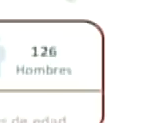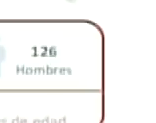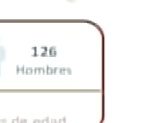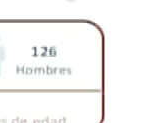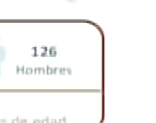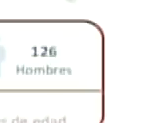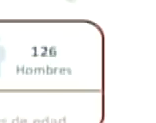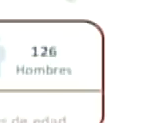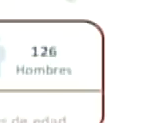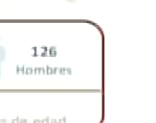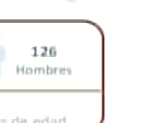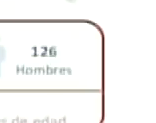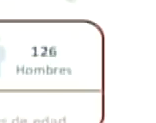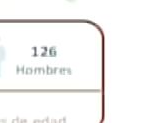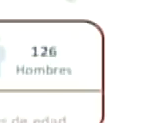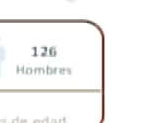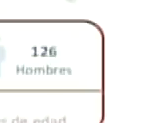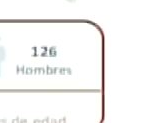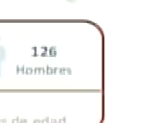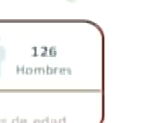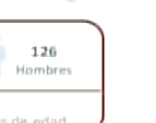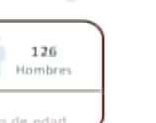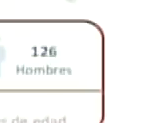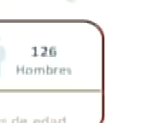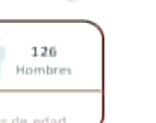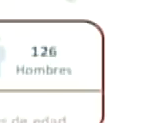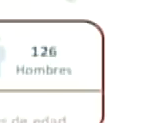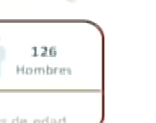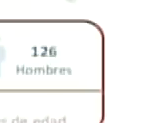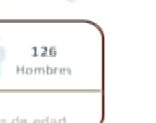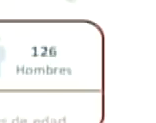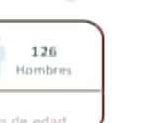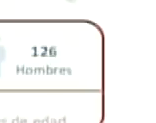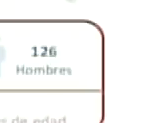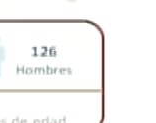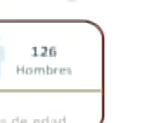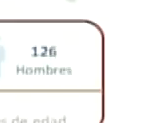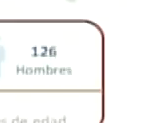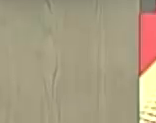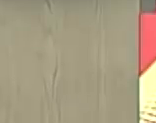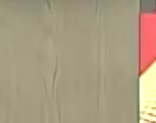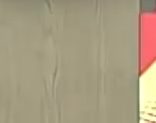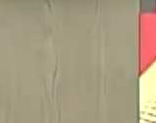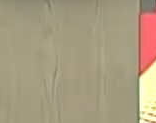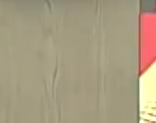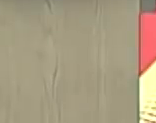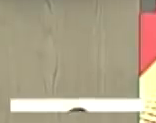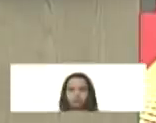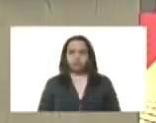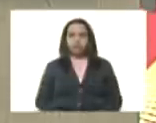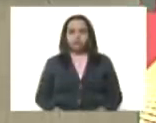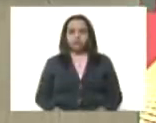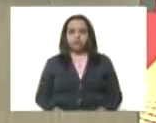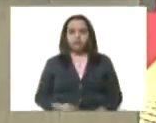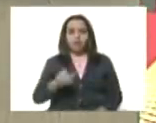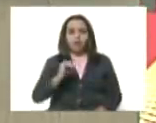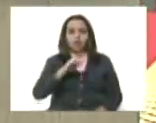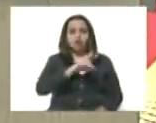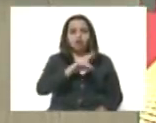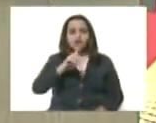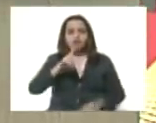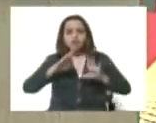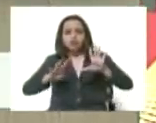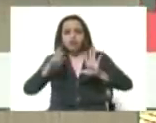Amazonas, 1 en Aragua y 1 en Trujillo. Son los 219 casos que